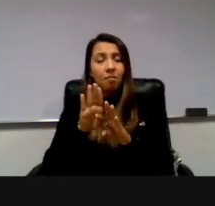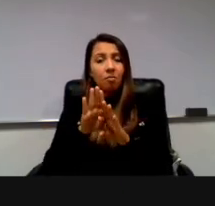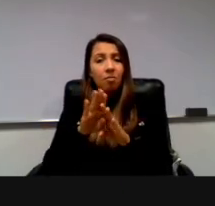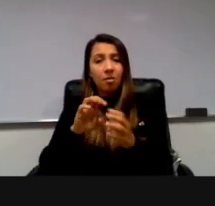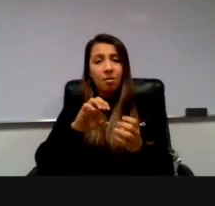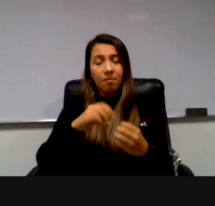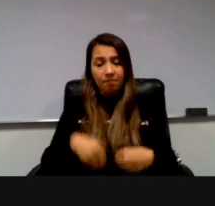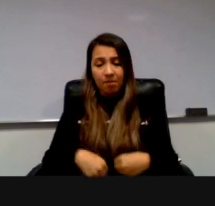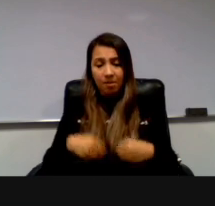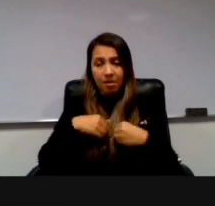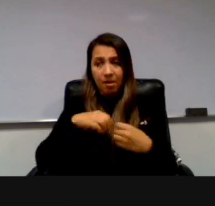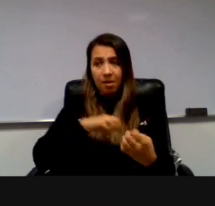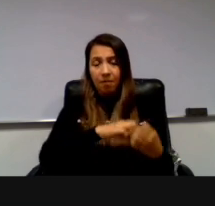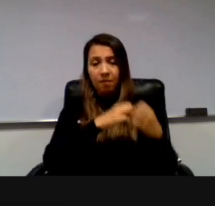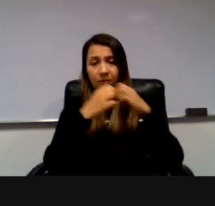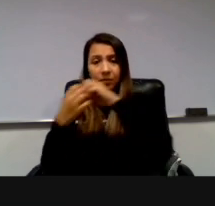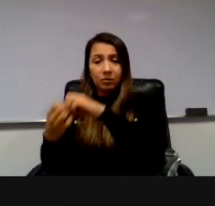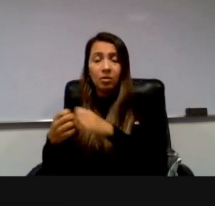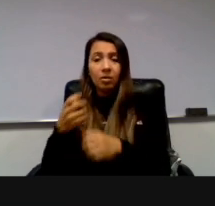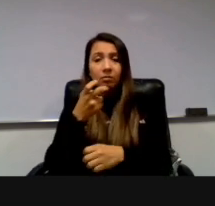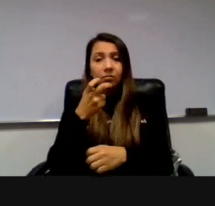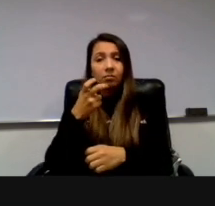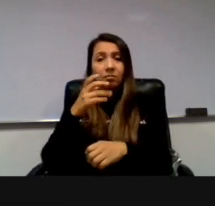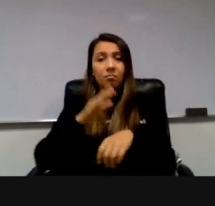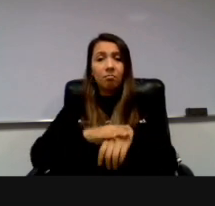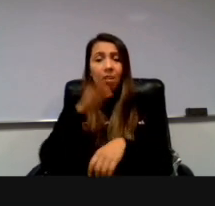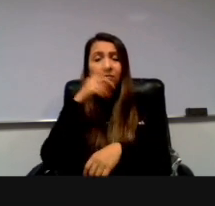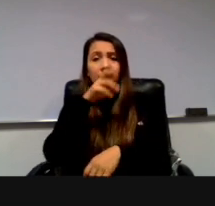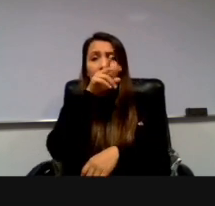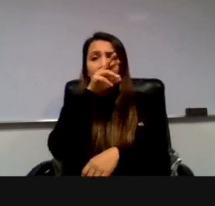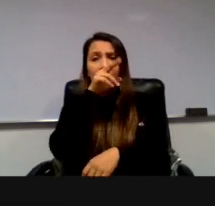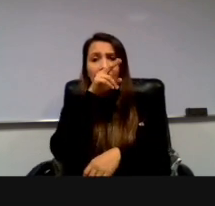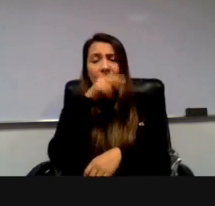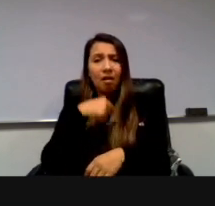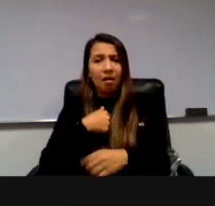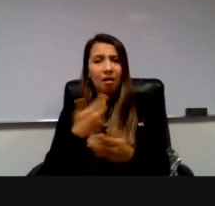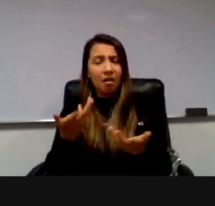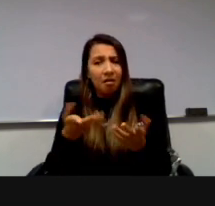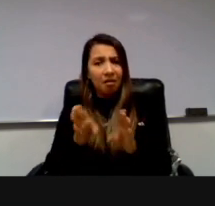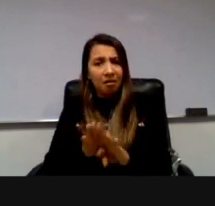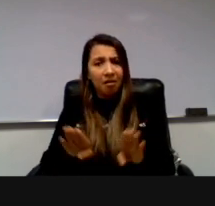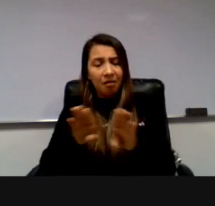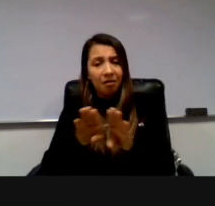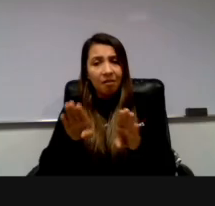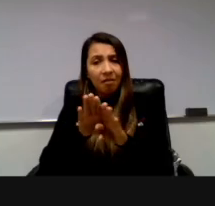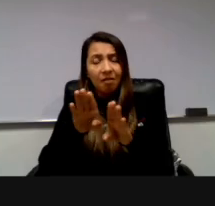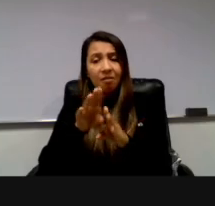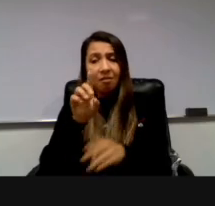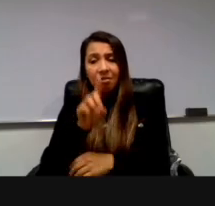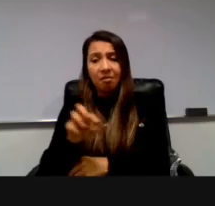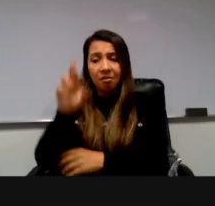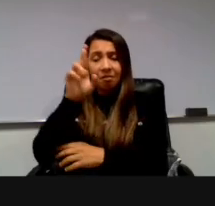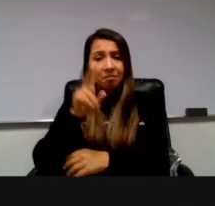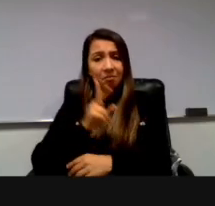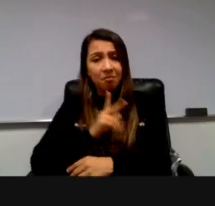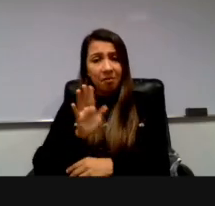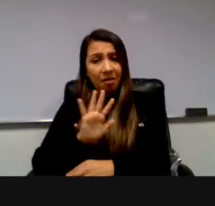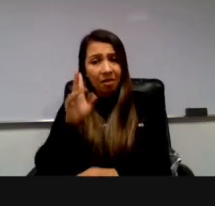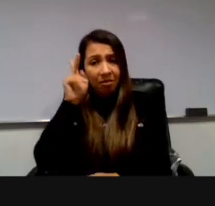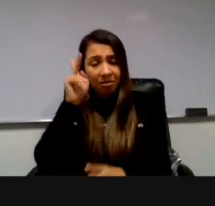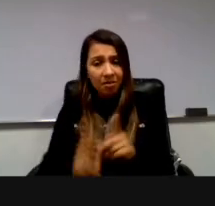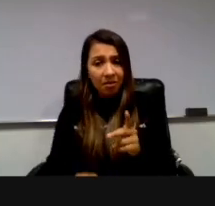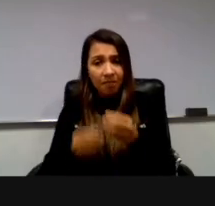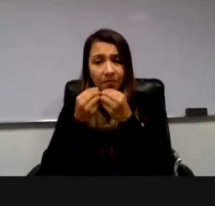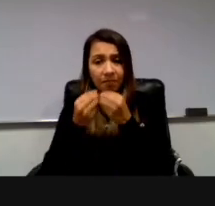de la evolución de la vida en la Tierra. Yo creo que el más asustado ahí era yo, porque entonces, pues probablemente no iba a poder acabar mi doctorado, ¿no? Y entonces